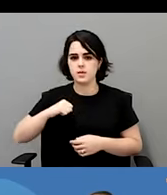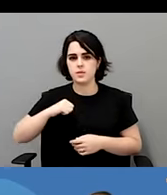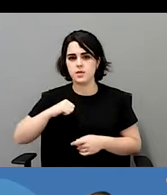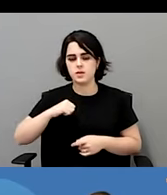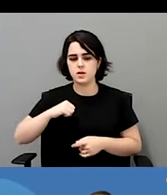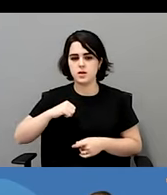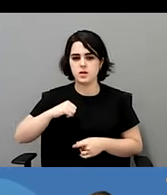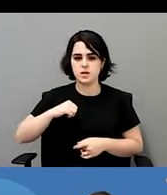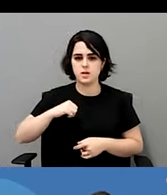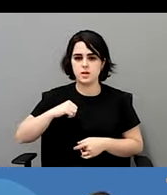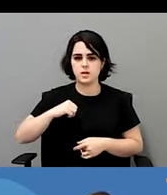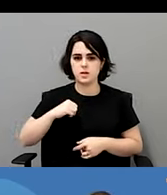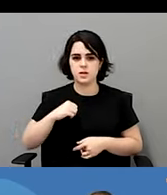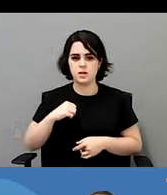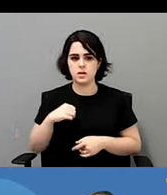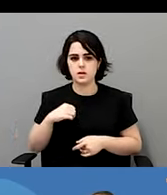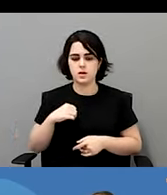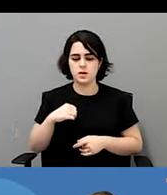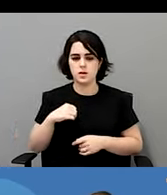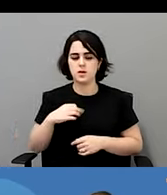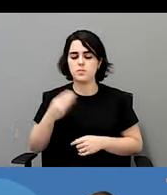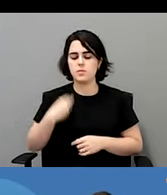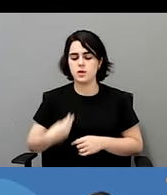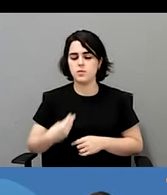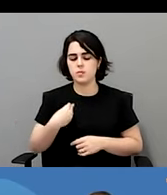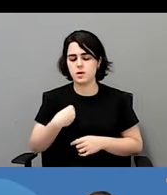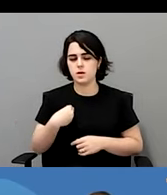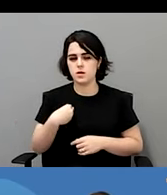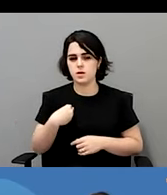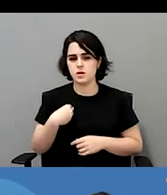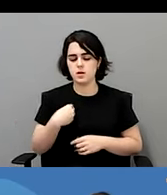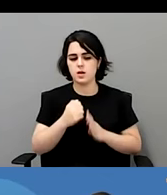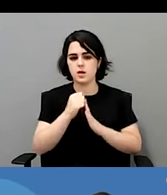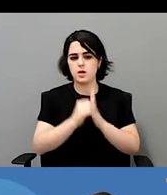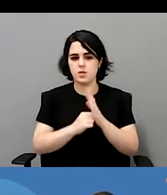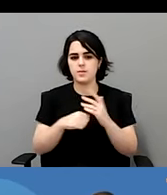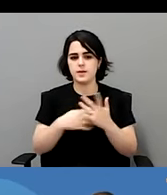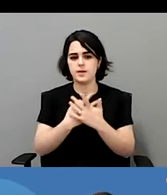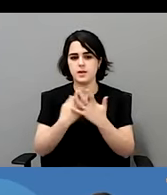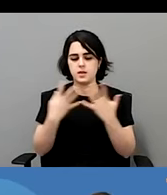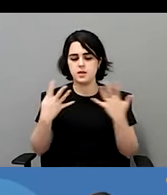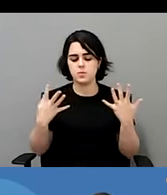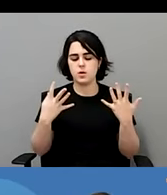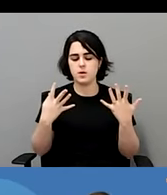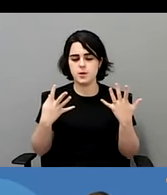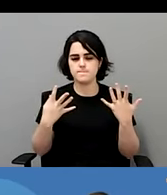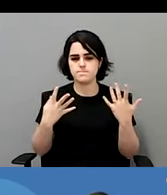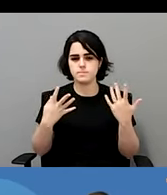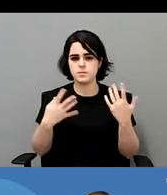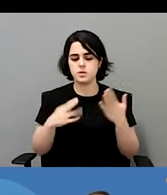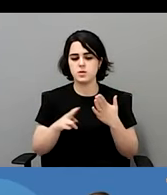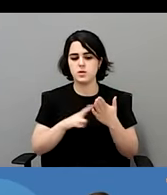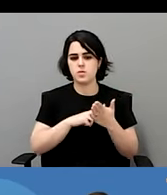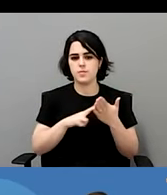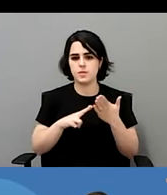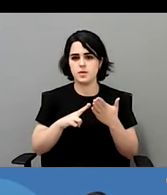independiente, que ahí como se recoge en el artículo 19 de la